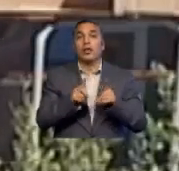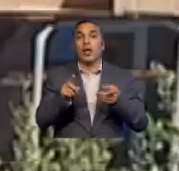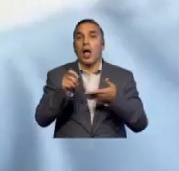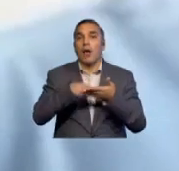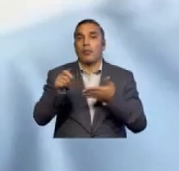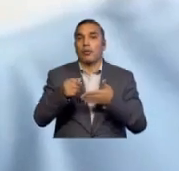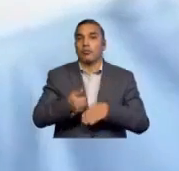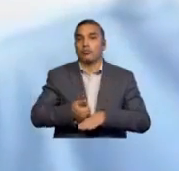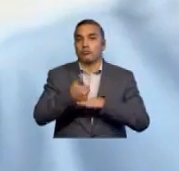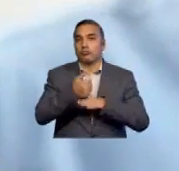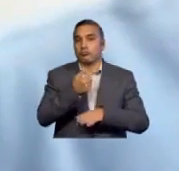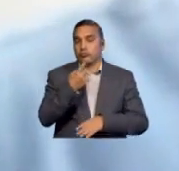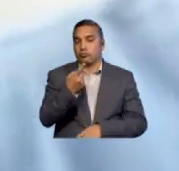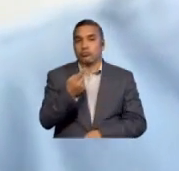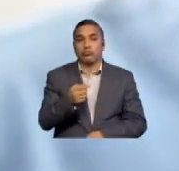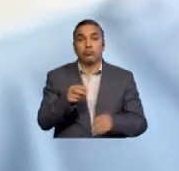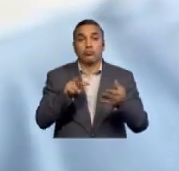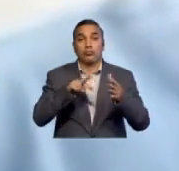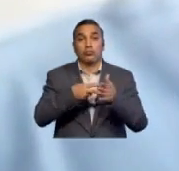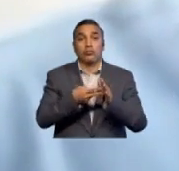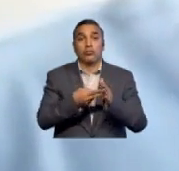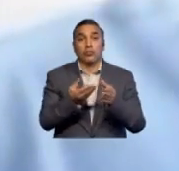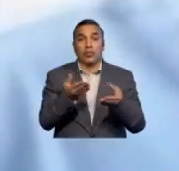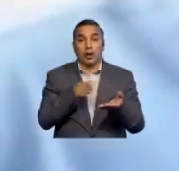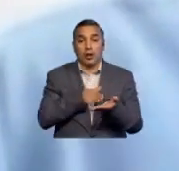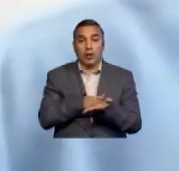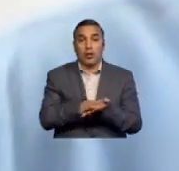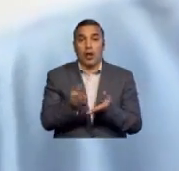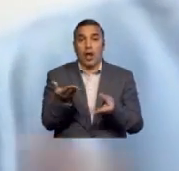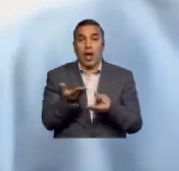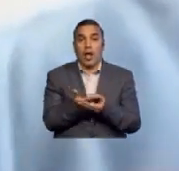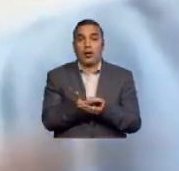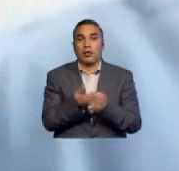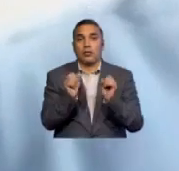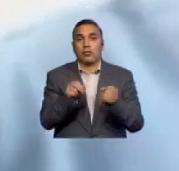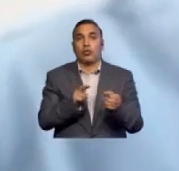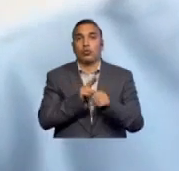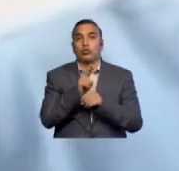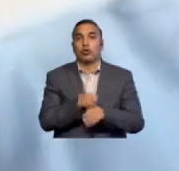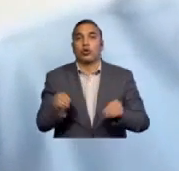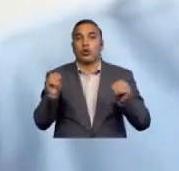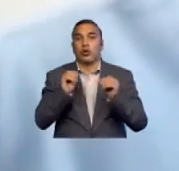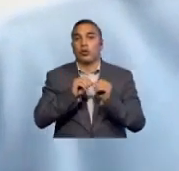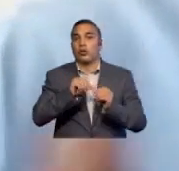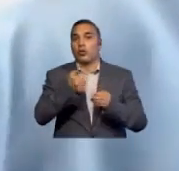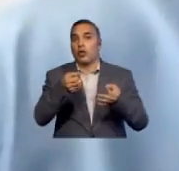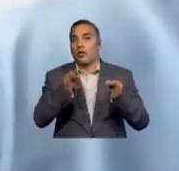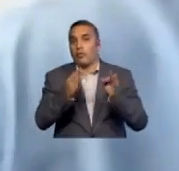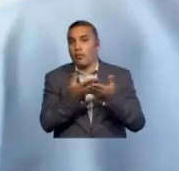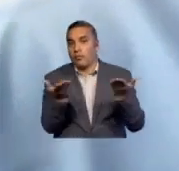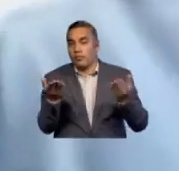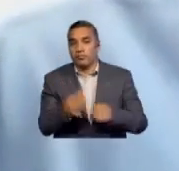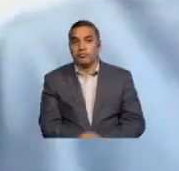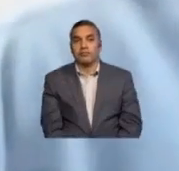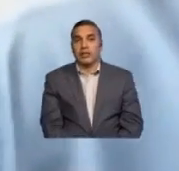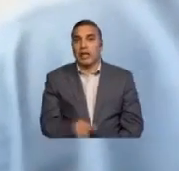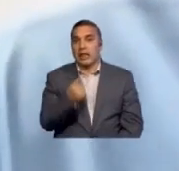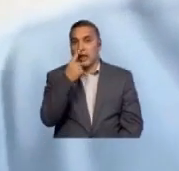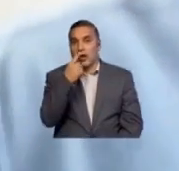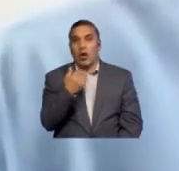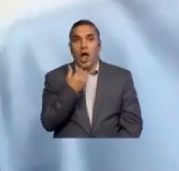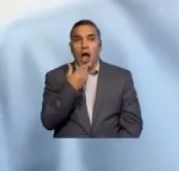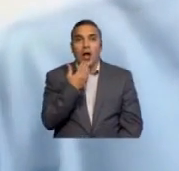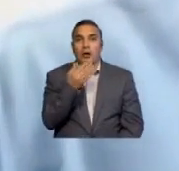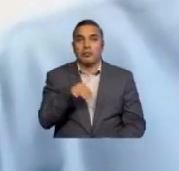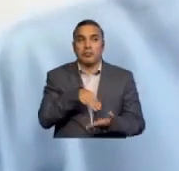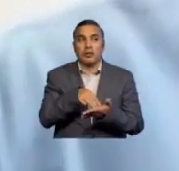cambios. Limita la posibilidad de imprimir actas de reconteo que pudieran ser reutilizadas en un momento dado a interés o conveniencia de